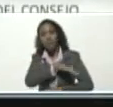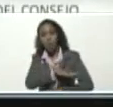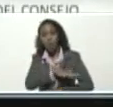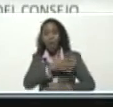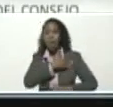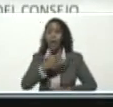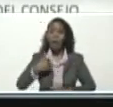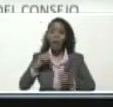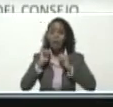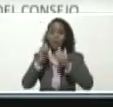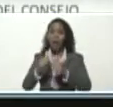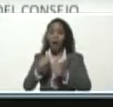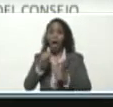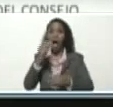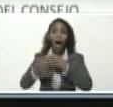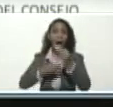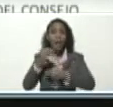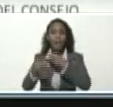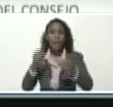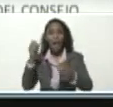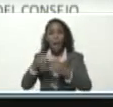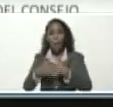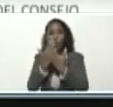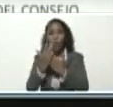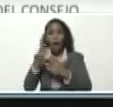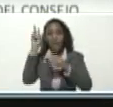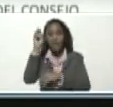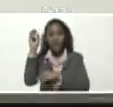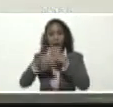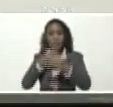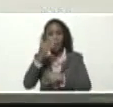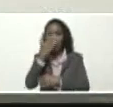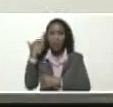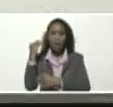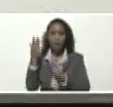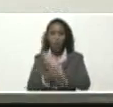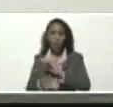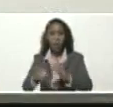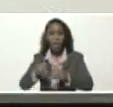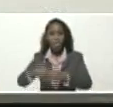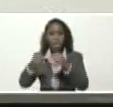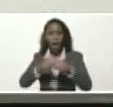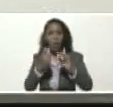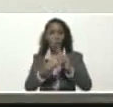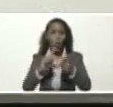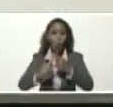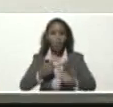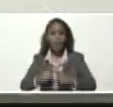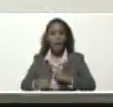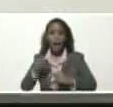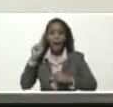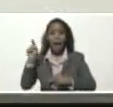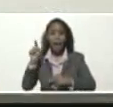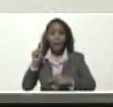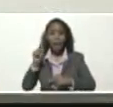pretendían iniciar operaciones en la madrugada del día viernes pasado. Este terrorista, alias